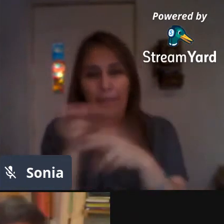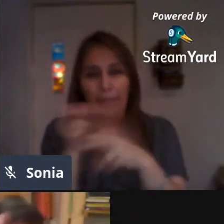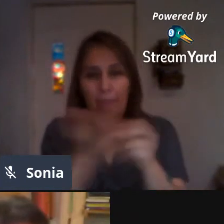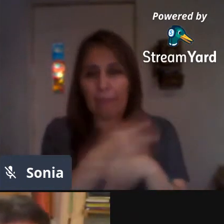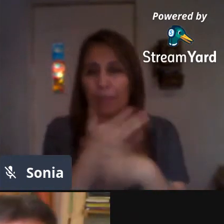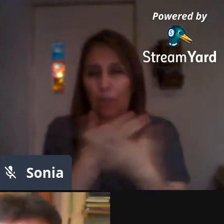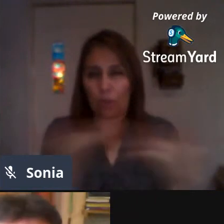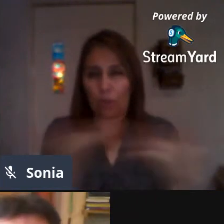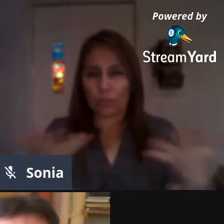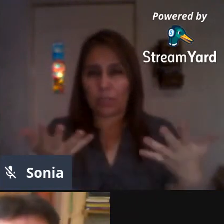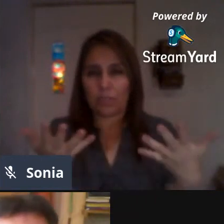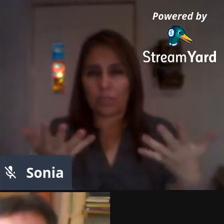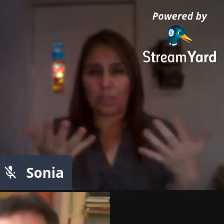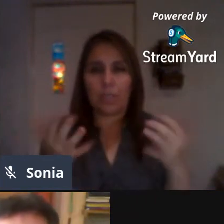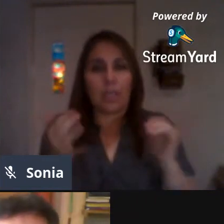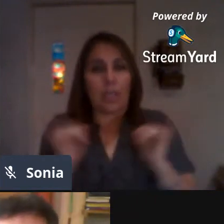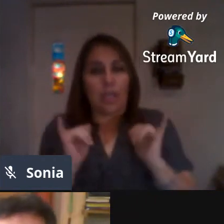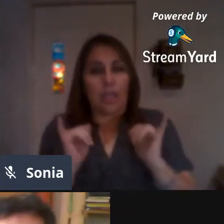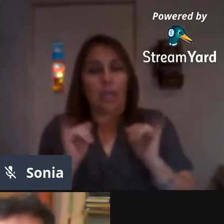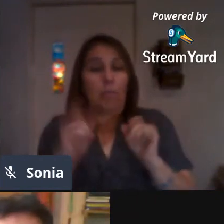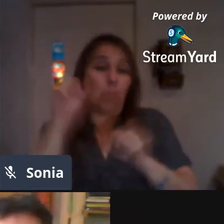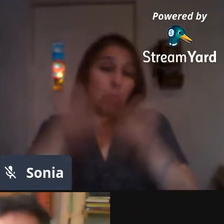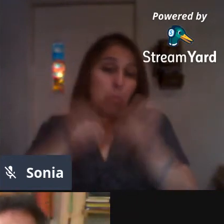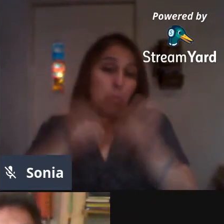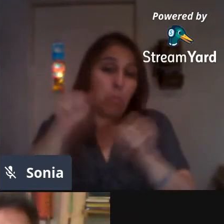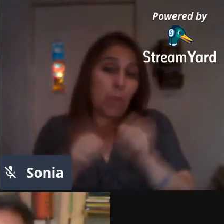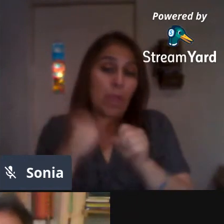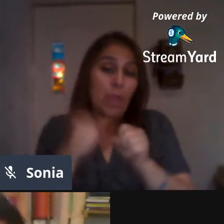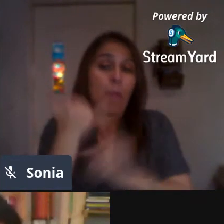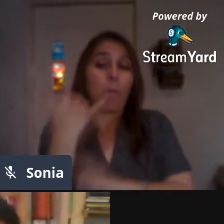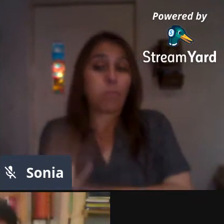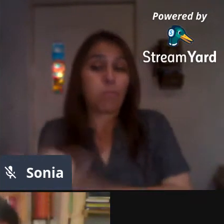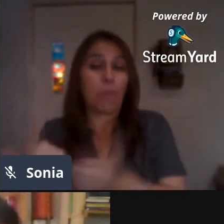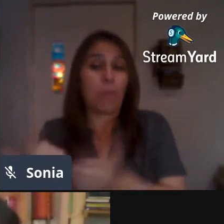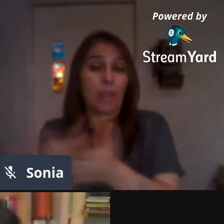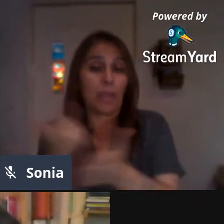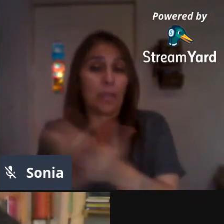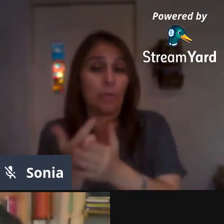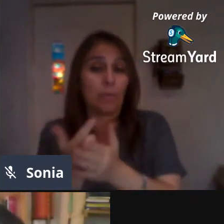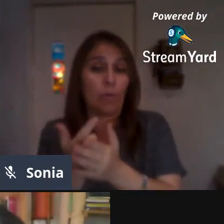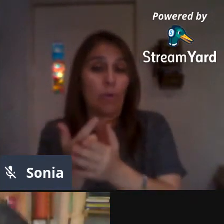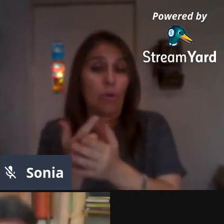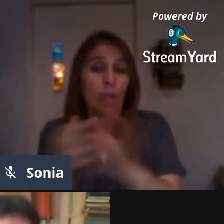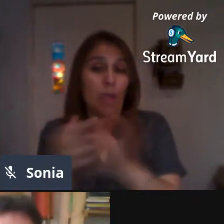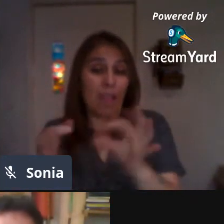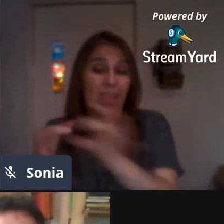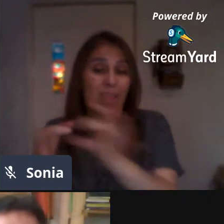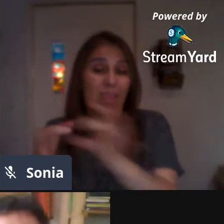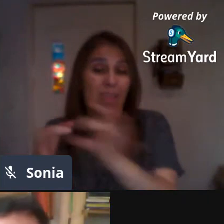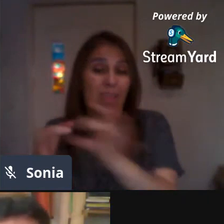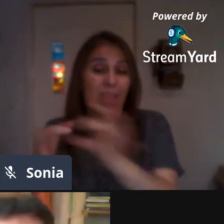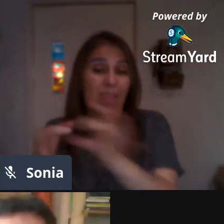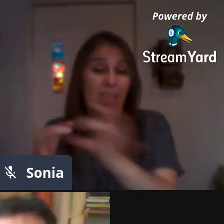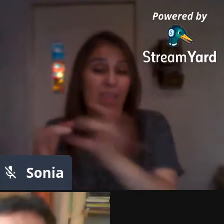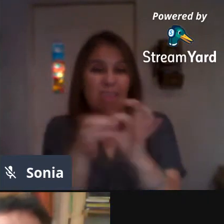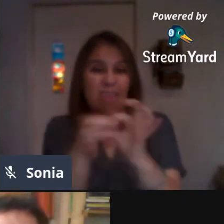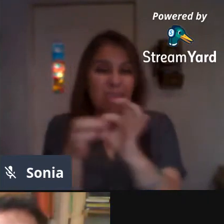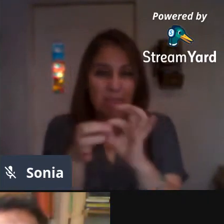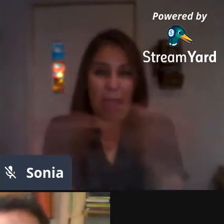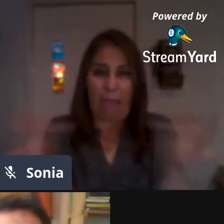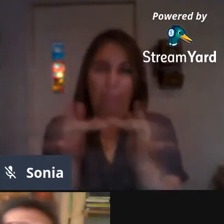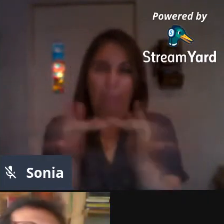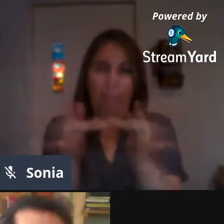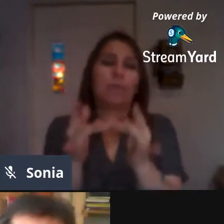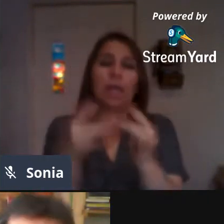entre comillas de que ese texto no esté pegado directamente a la historia